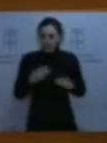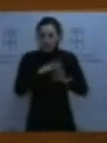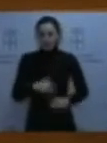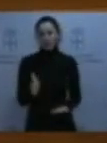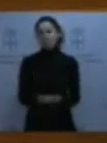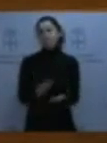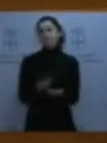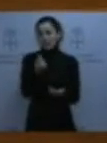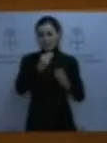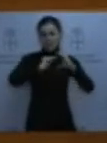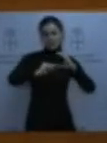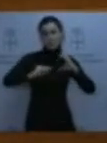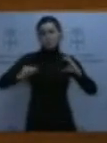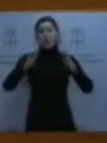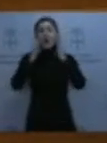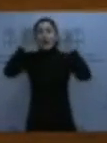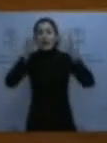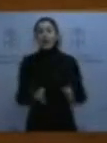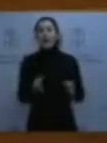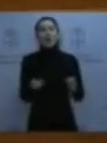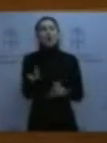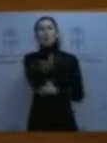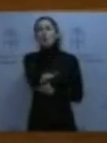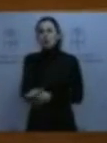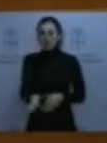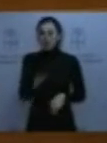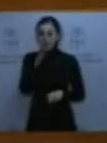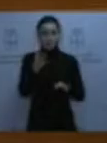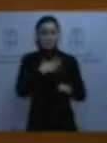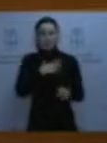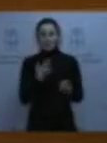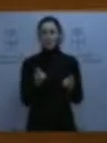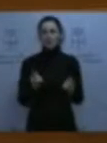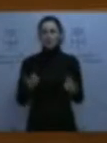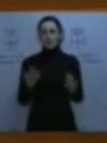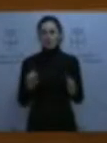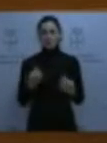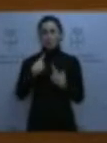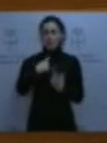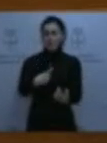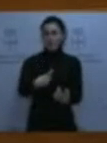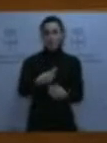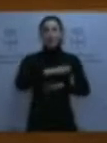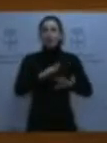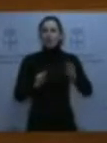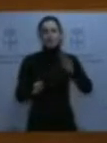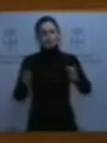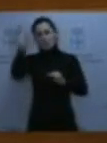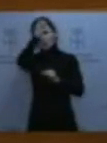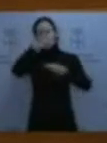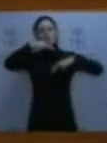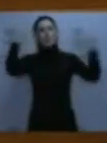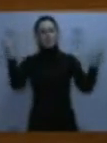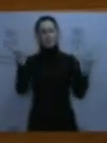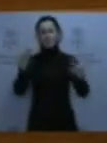el destino efectivo de los ingresos obtenidos con los impuestos para evitar su conocimiento por la opinión pública